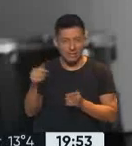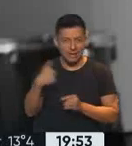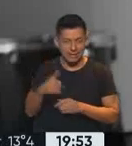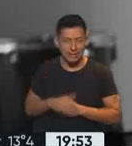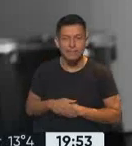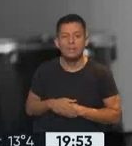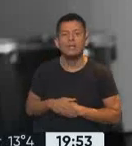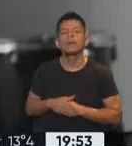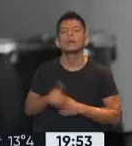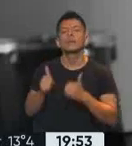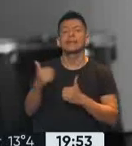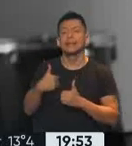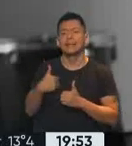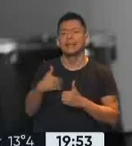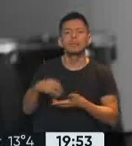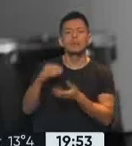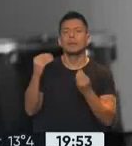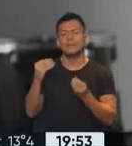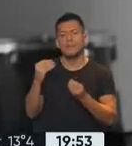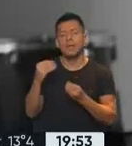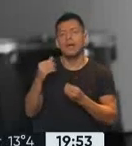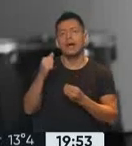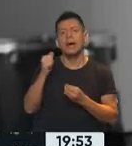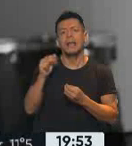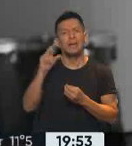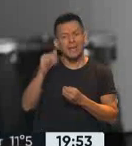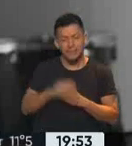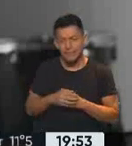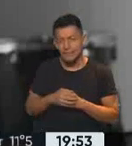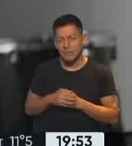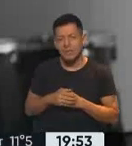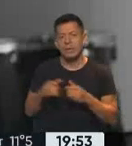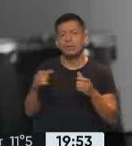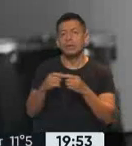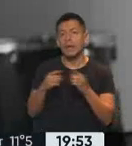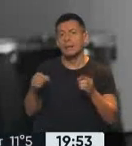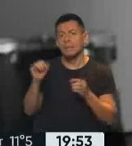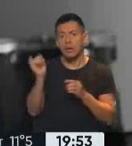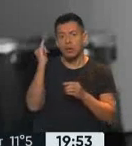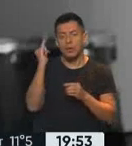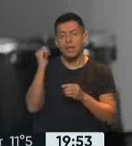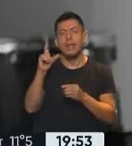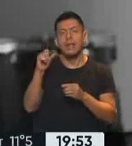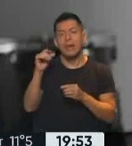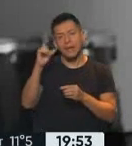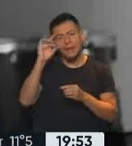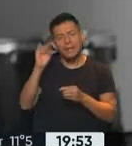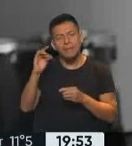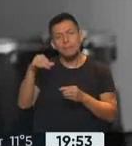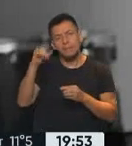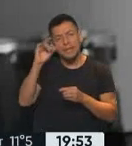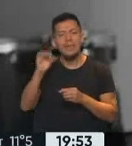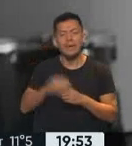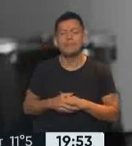competencia argentina, el gran premio fue para Mancay de Máximo Ciambella y el mejor largometraje, La Edad Media, de Alejo Mogilansky y Luciana